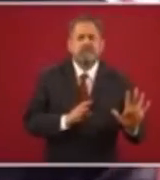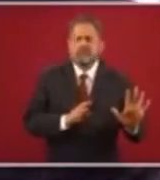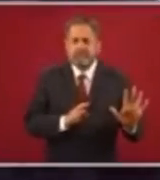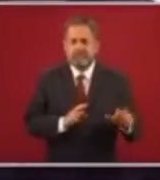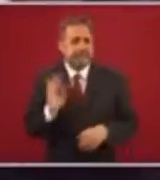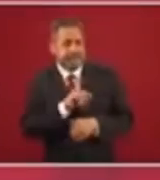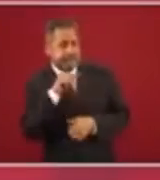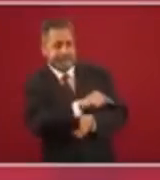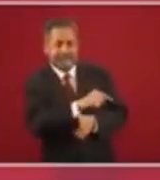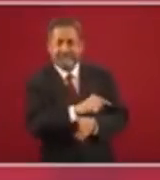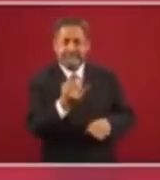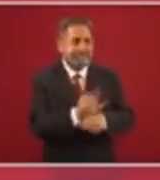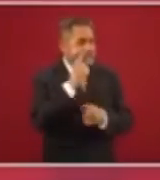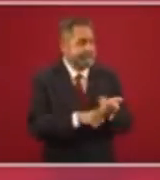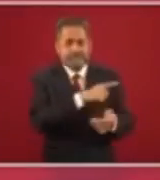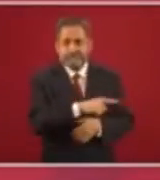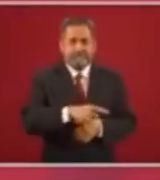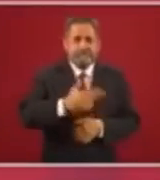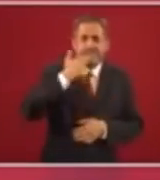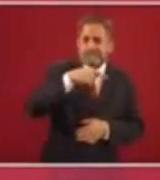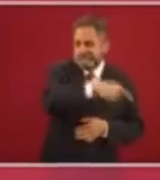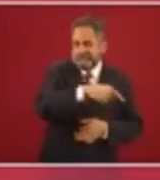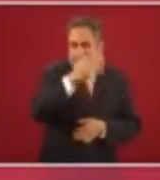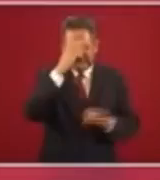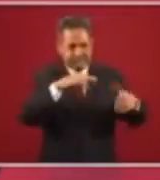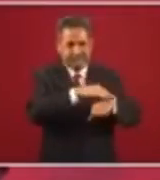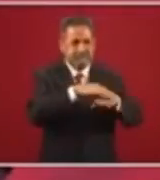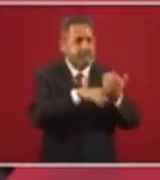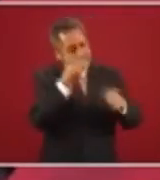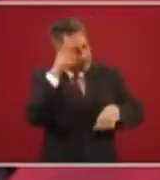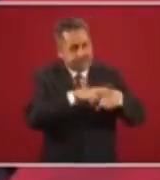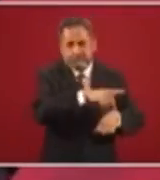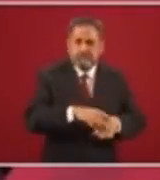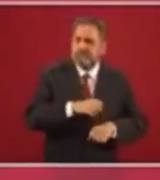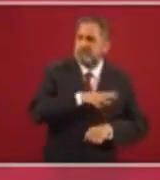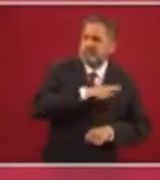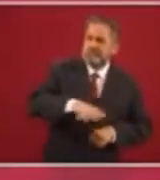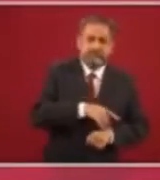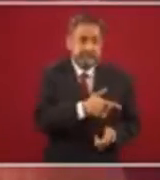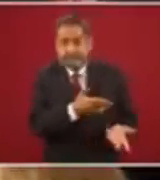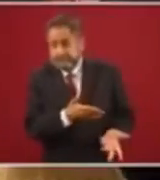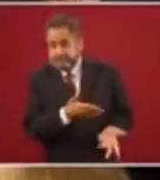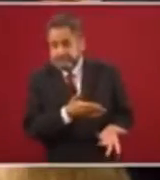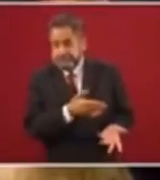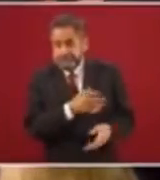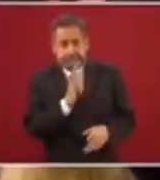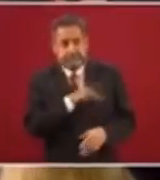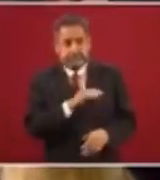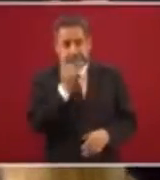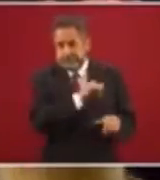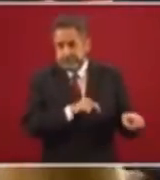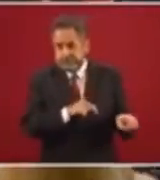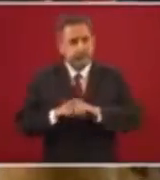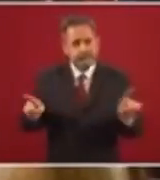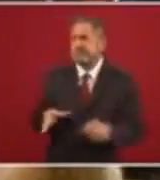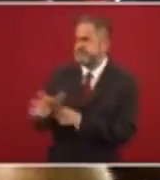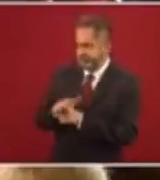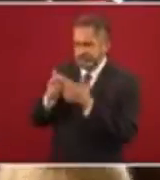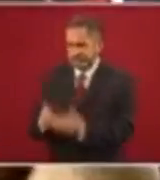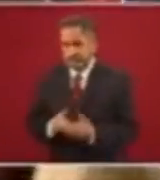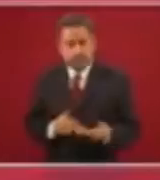la ineficiencia y el elefante reumático, hablando en términos médicos. De que no se